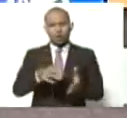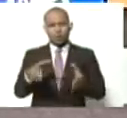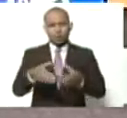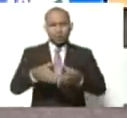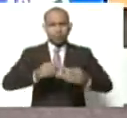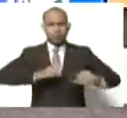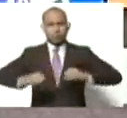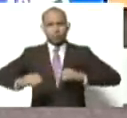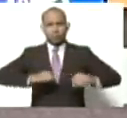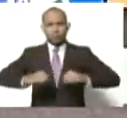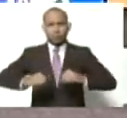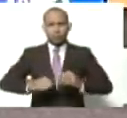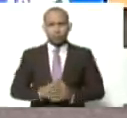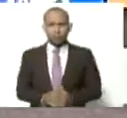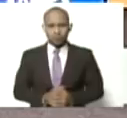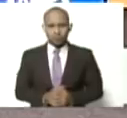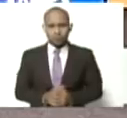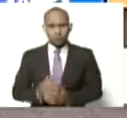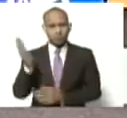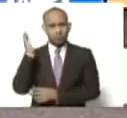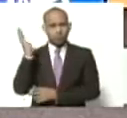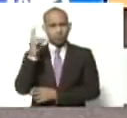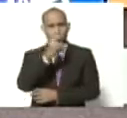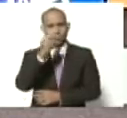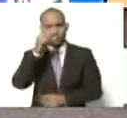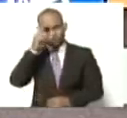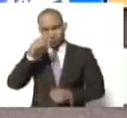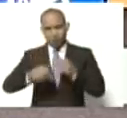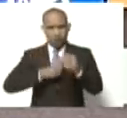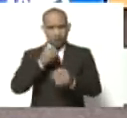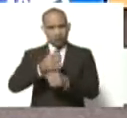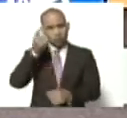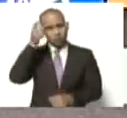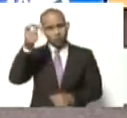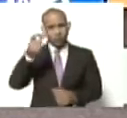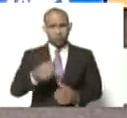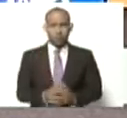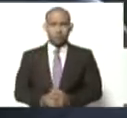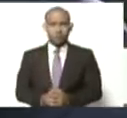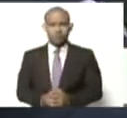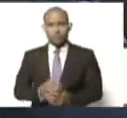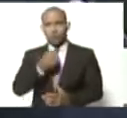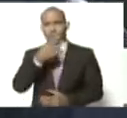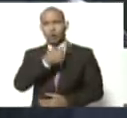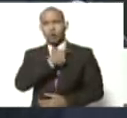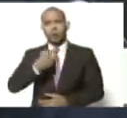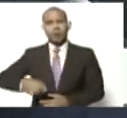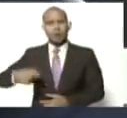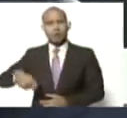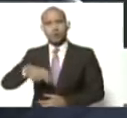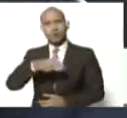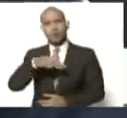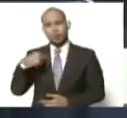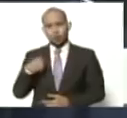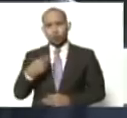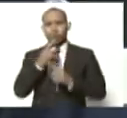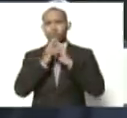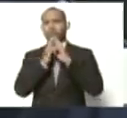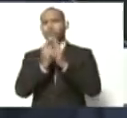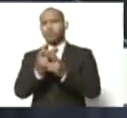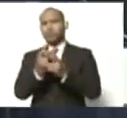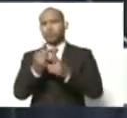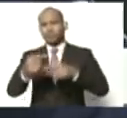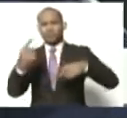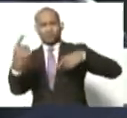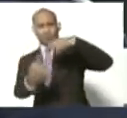promotor del Congreso Bicentenario de los Pueblos? Héctor, por favor. Bueno, presidente, yo le digo que esto se ha convertido en un